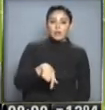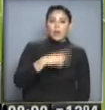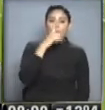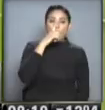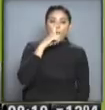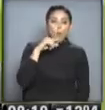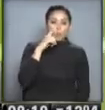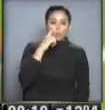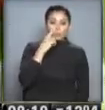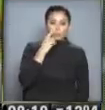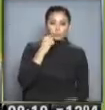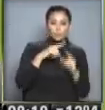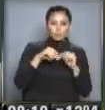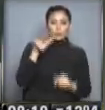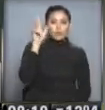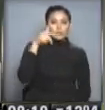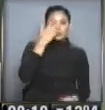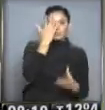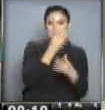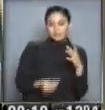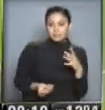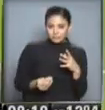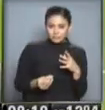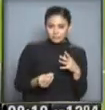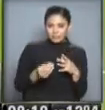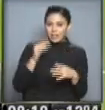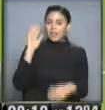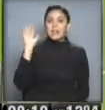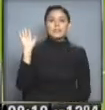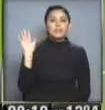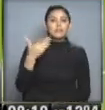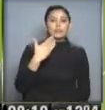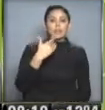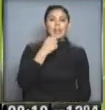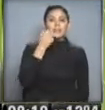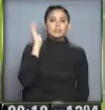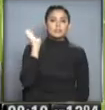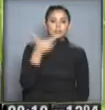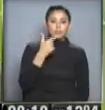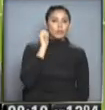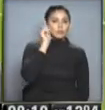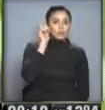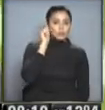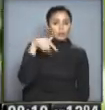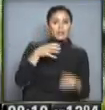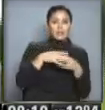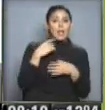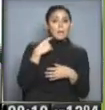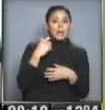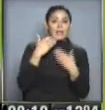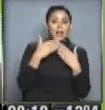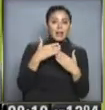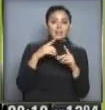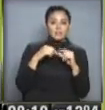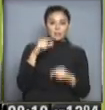Bonucci, prácticamente acierto absoluto en todos los futbolistas. España marca a través de Jesús Navas, que le va a